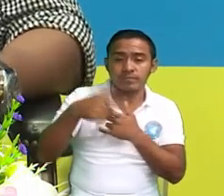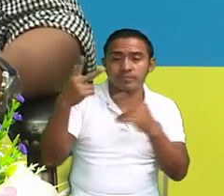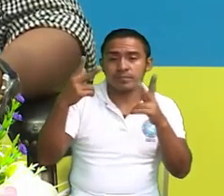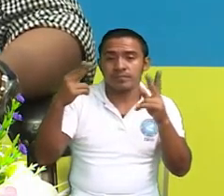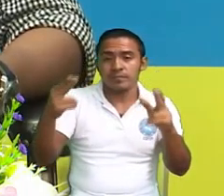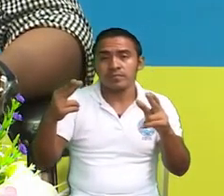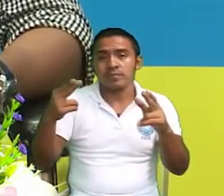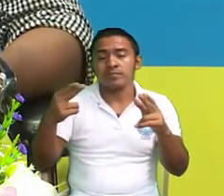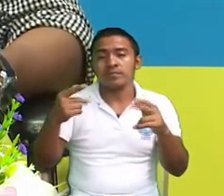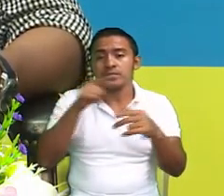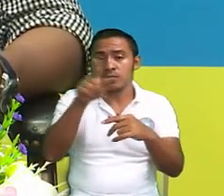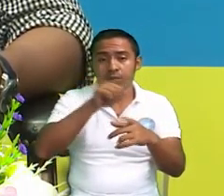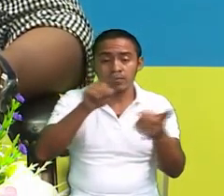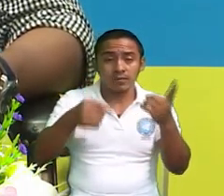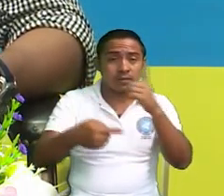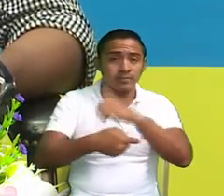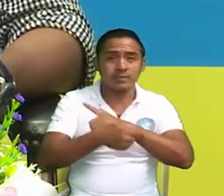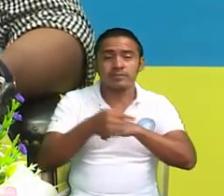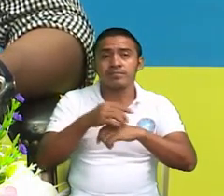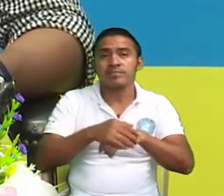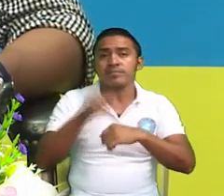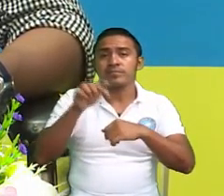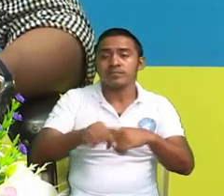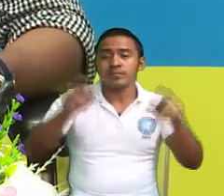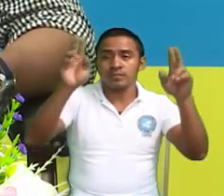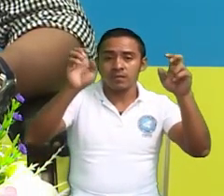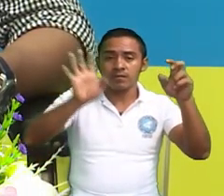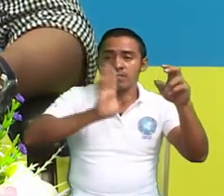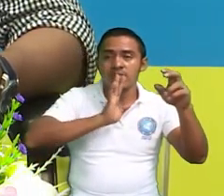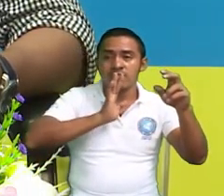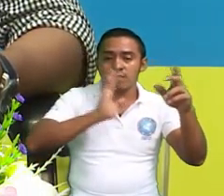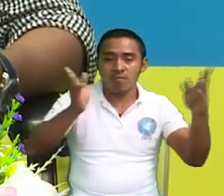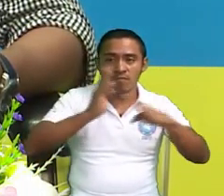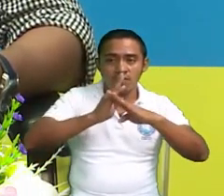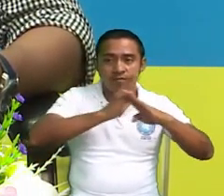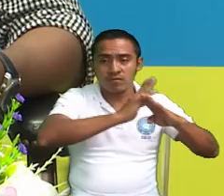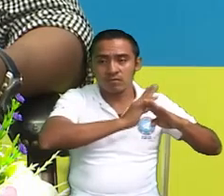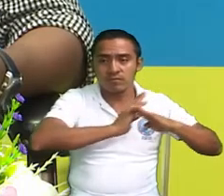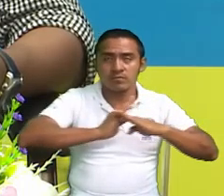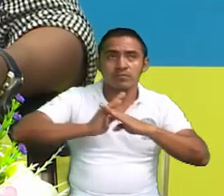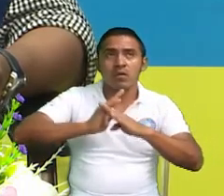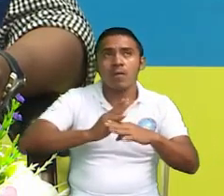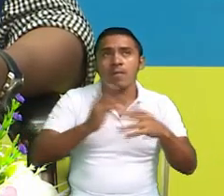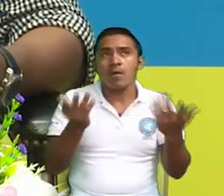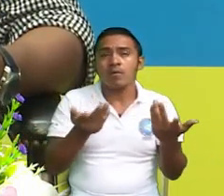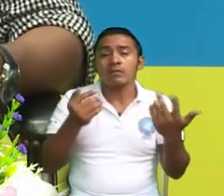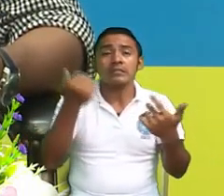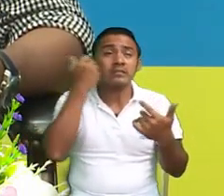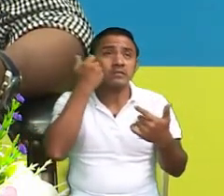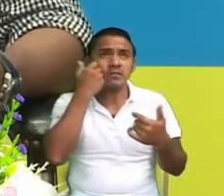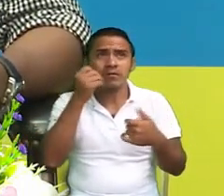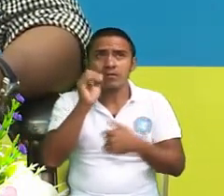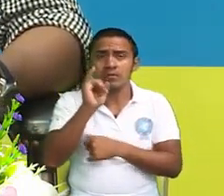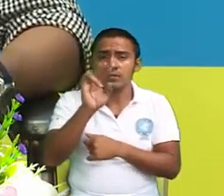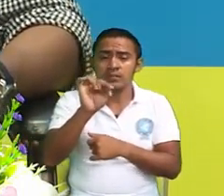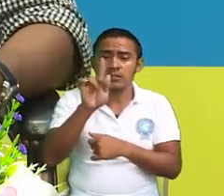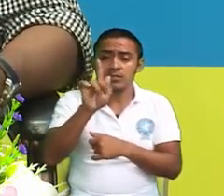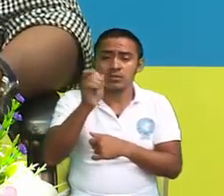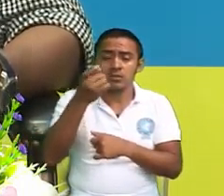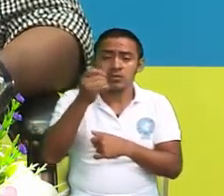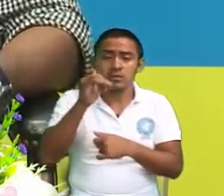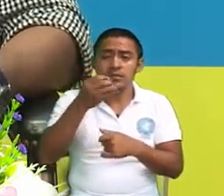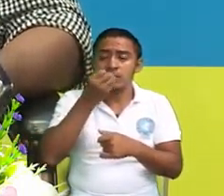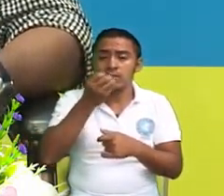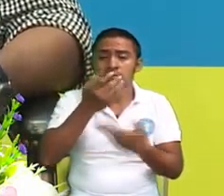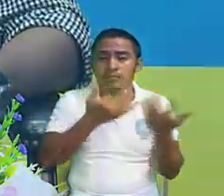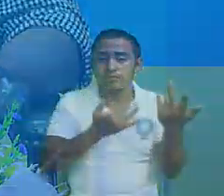de la siguiente pausa. Usted no le cambie de canal porque estamos conversando sobre las medidas preventivas para prevenir las intoxicaciones